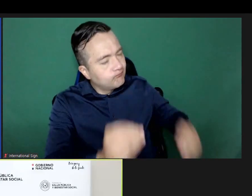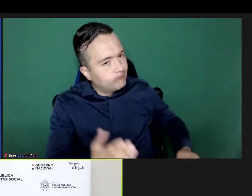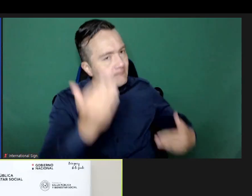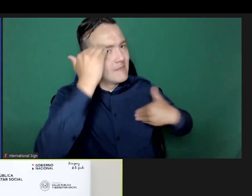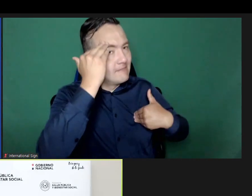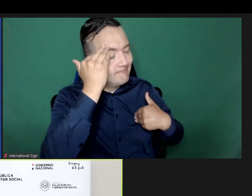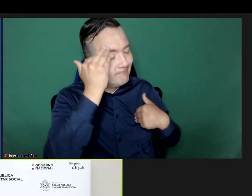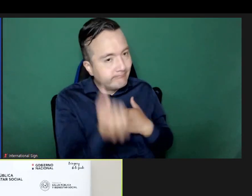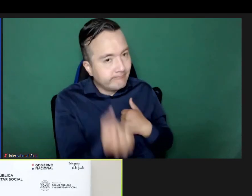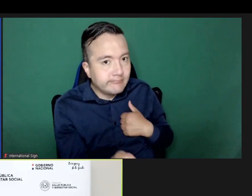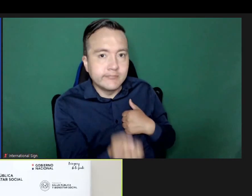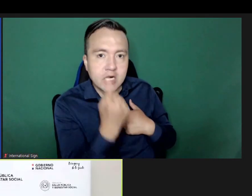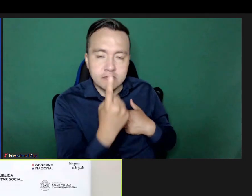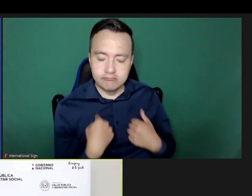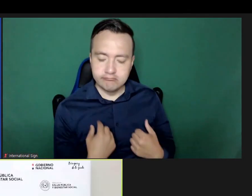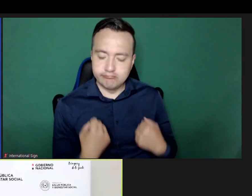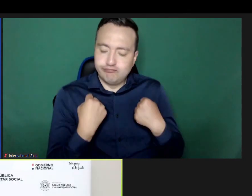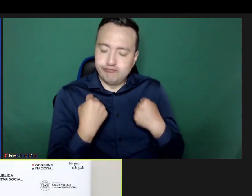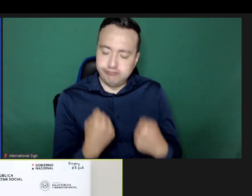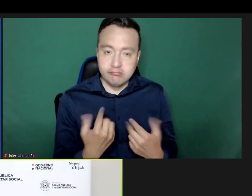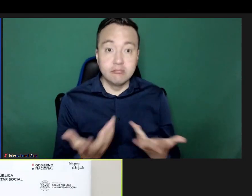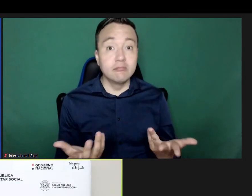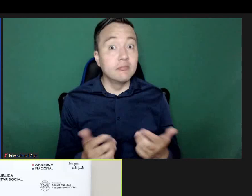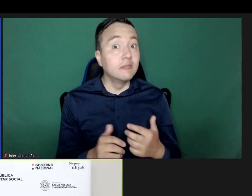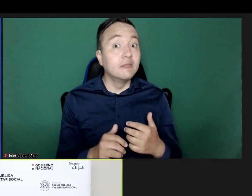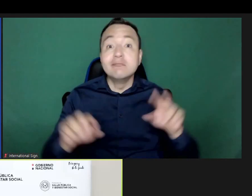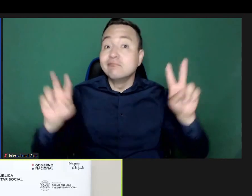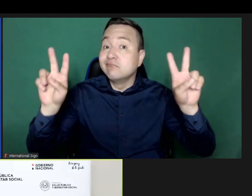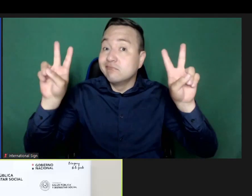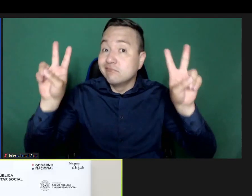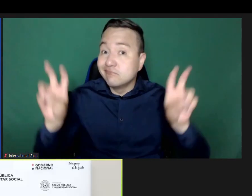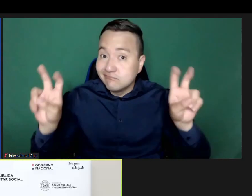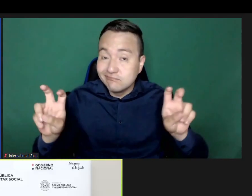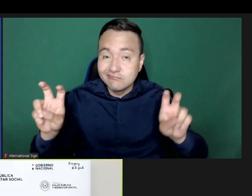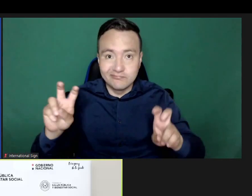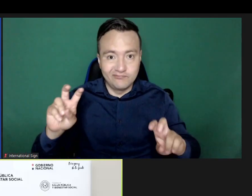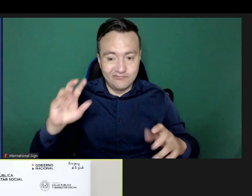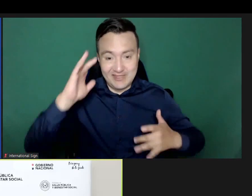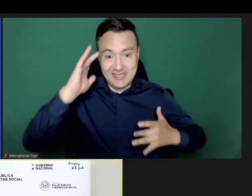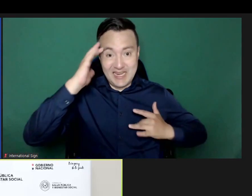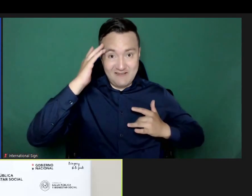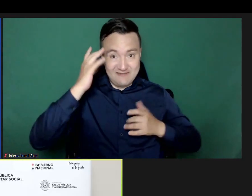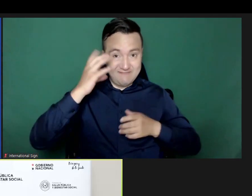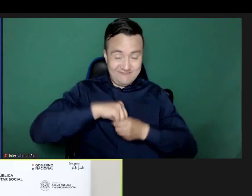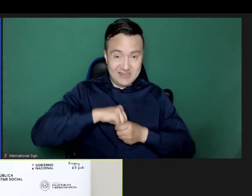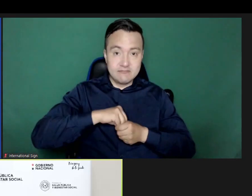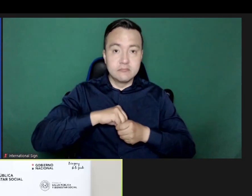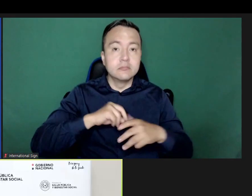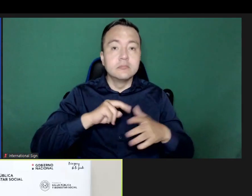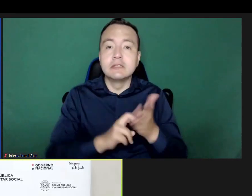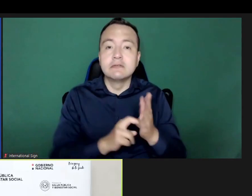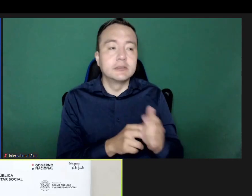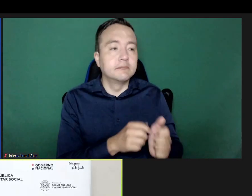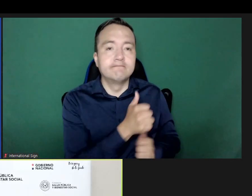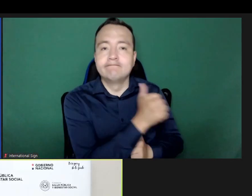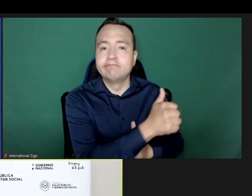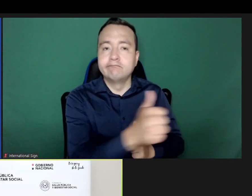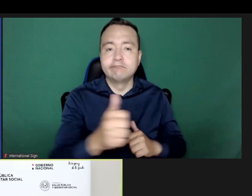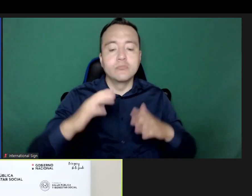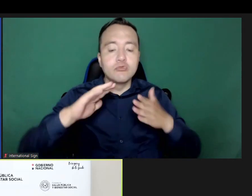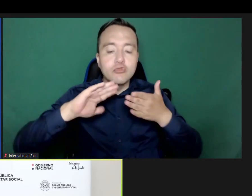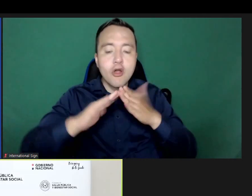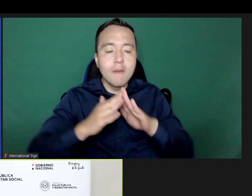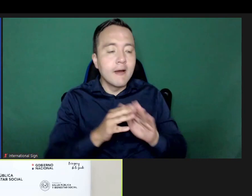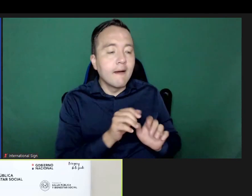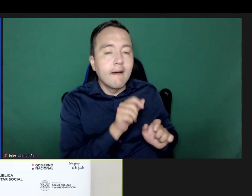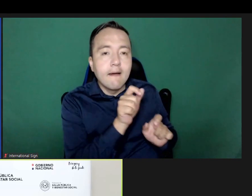entender que la batalla de las enfermedades crónicas realmente se las gana, como la pandemia, se las gana en la comunidad, se las gana en la calle, se las gana